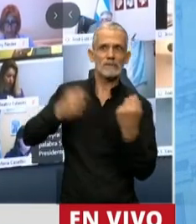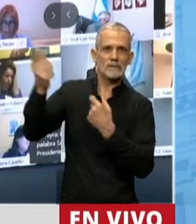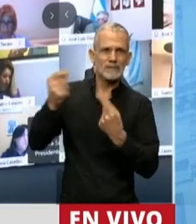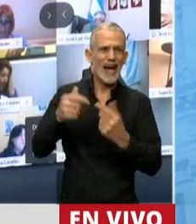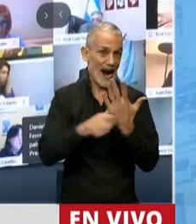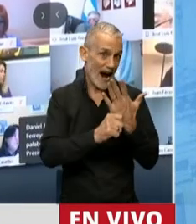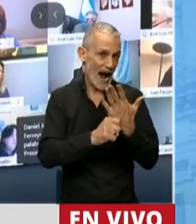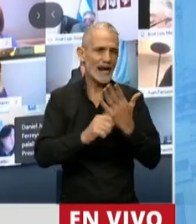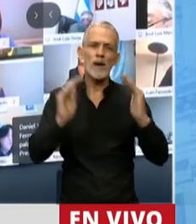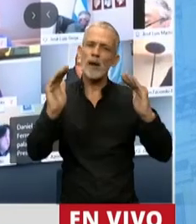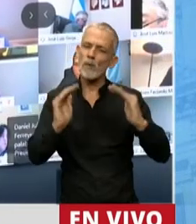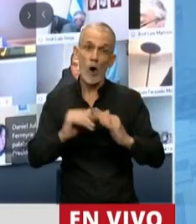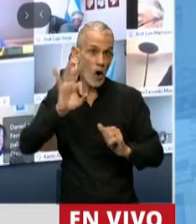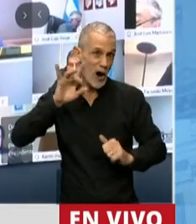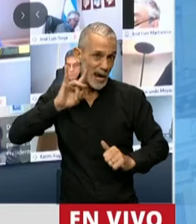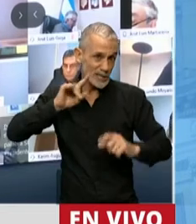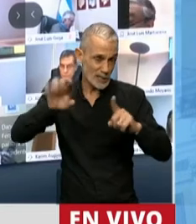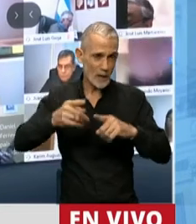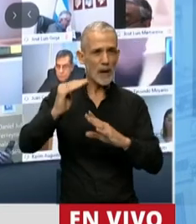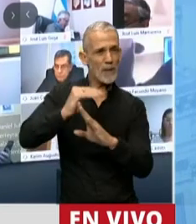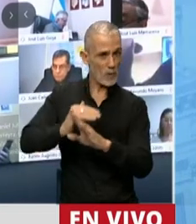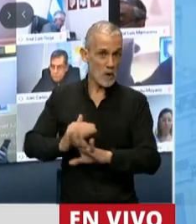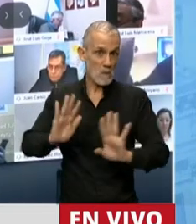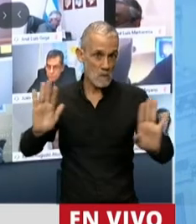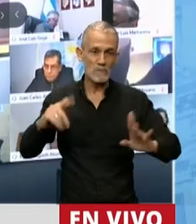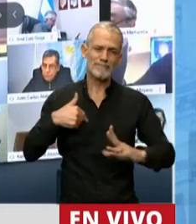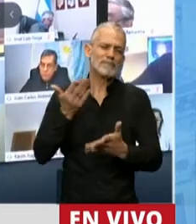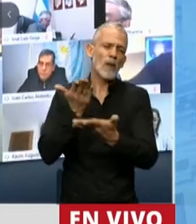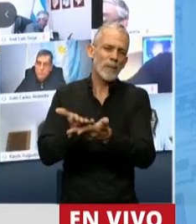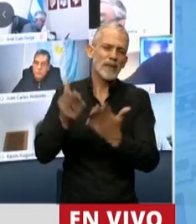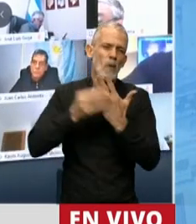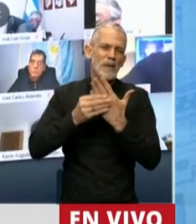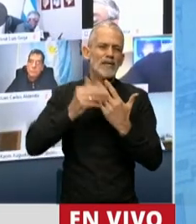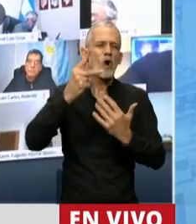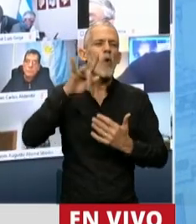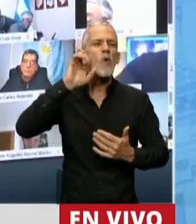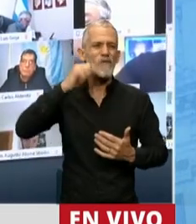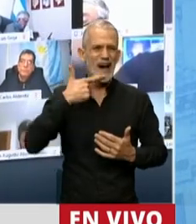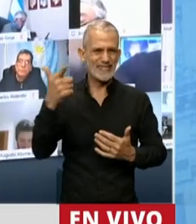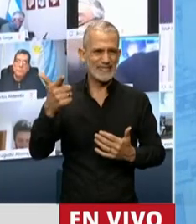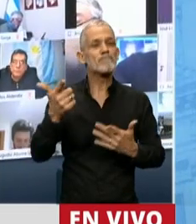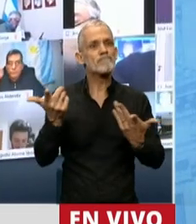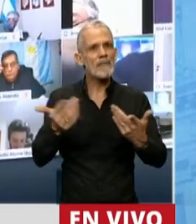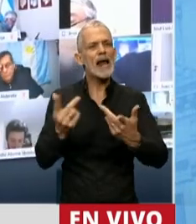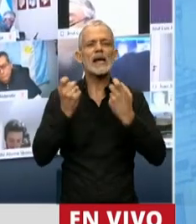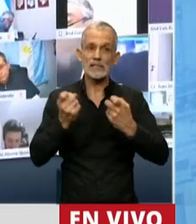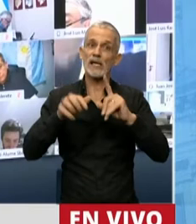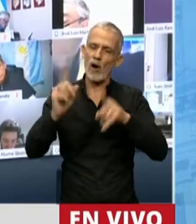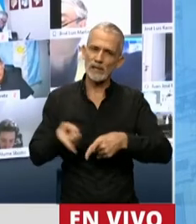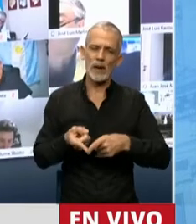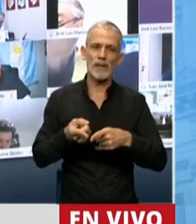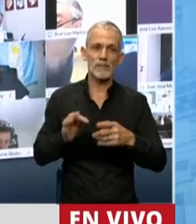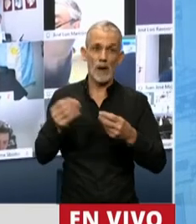producción de carne o de leche, creo que, y esto le planteamos al ministro Culfa, la necesidad de que se incrementen